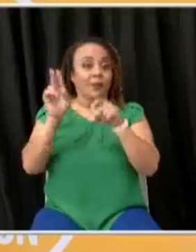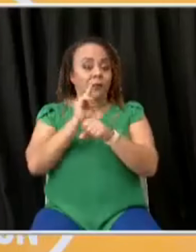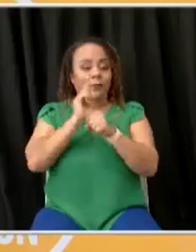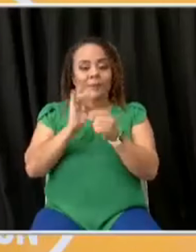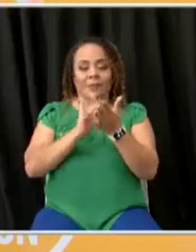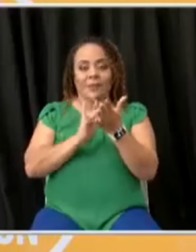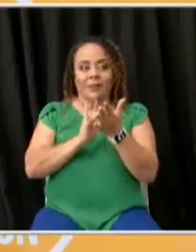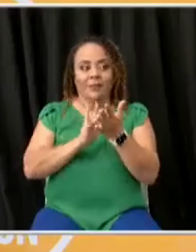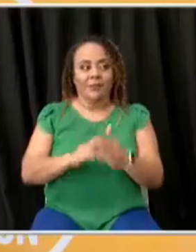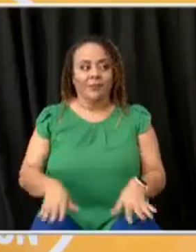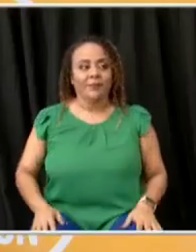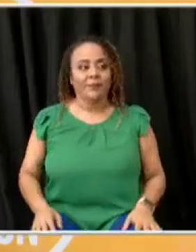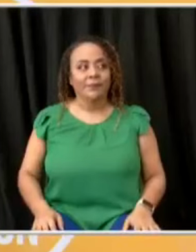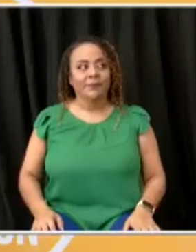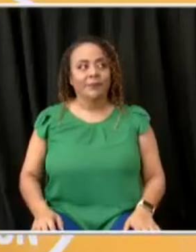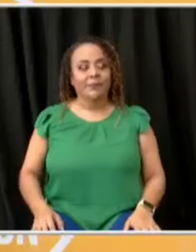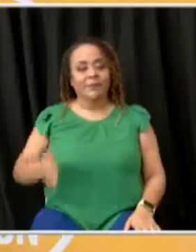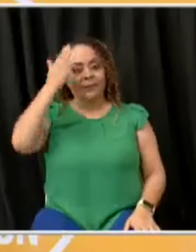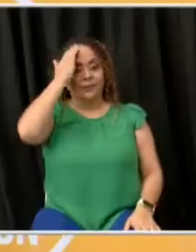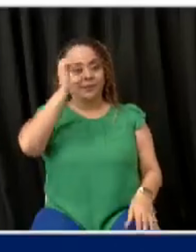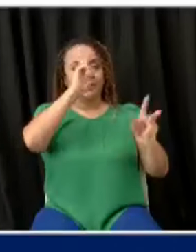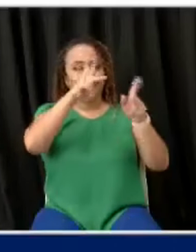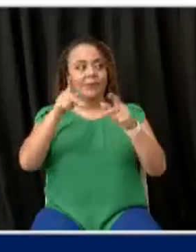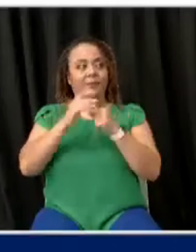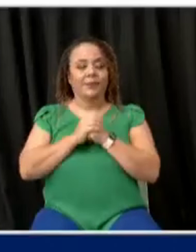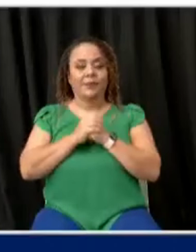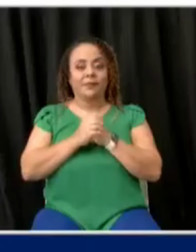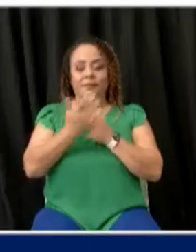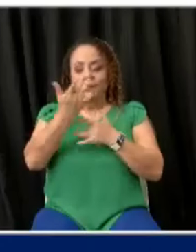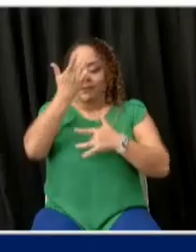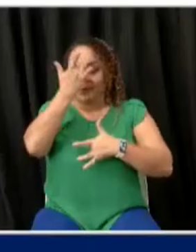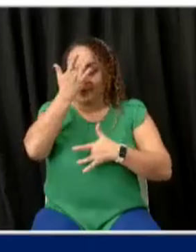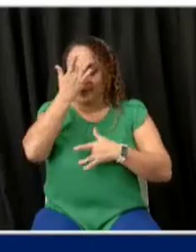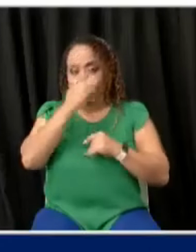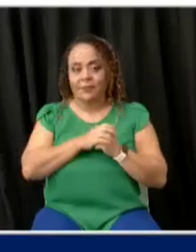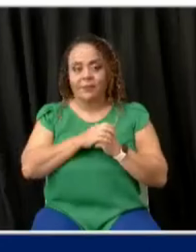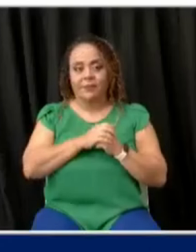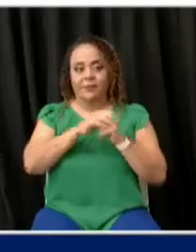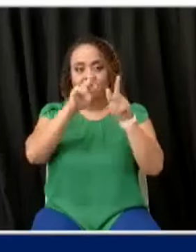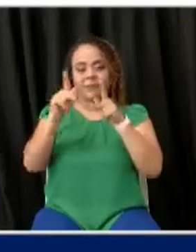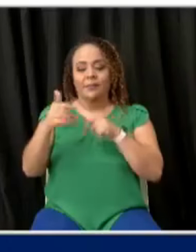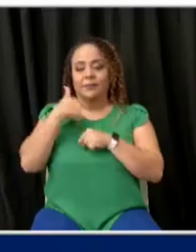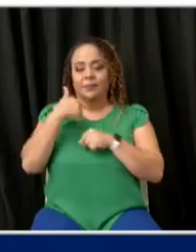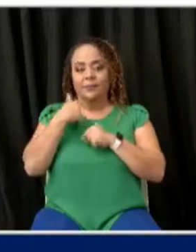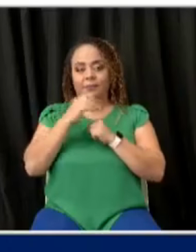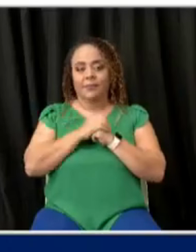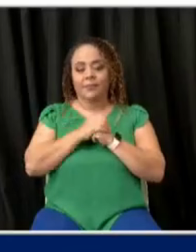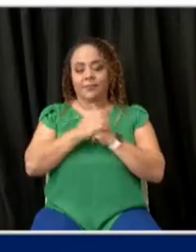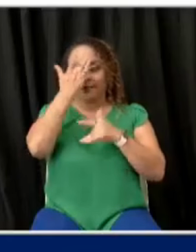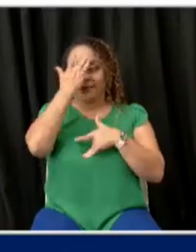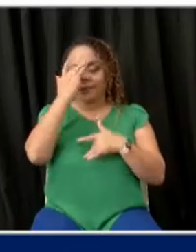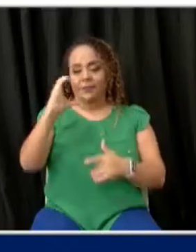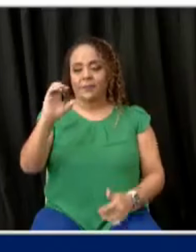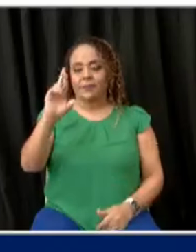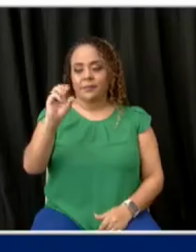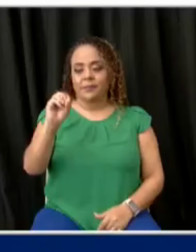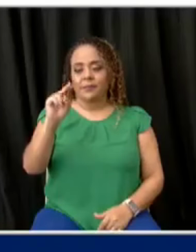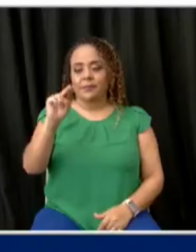ya ahorita nos la compartimos. ¿Por qué? Porque las personas enfermas, las personas que tienen enfermedades crónicas, ahí